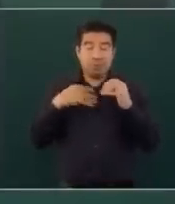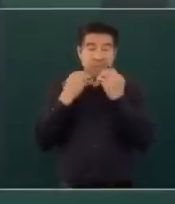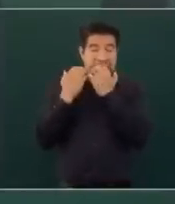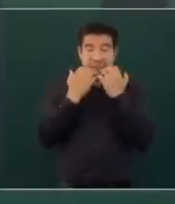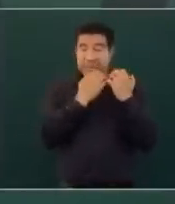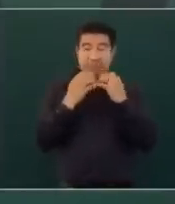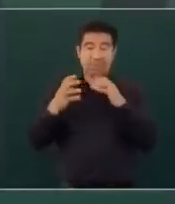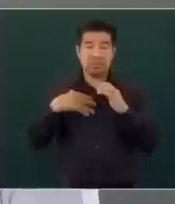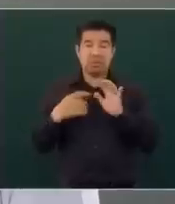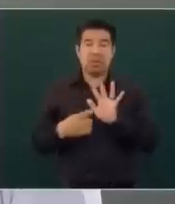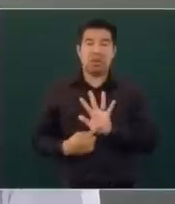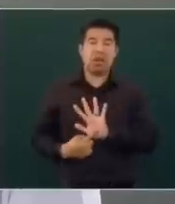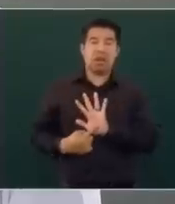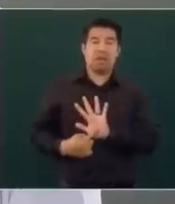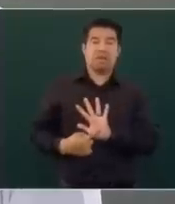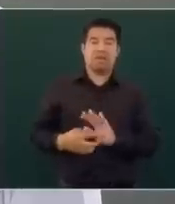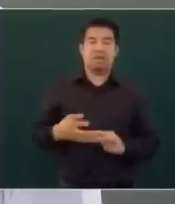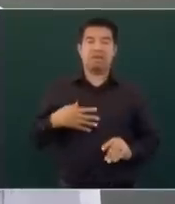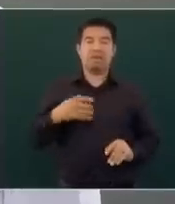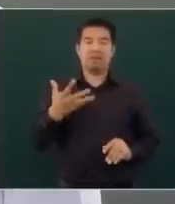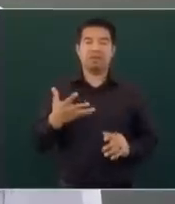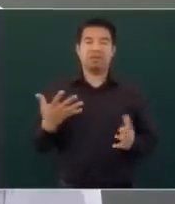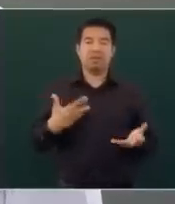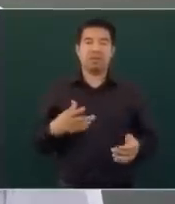el cobre